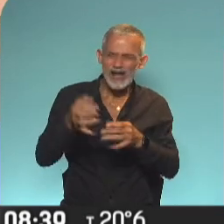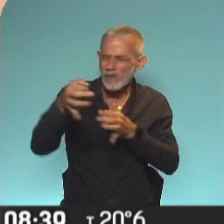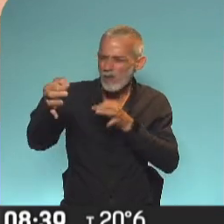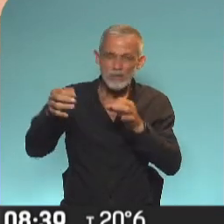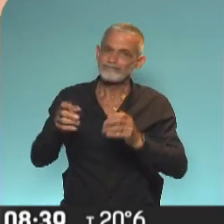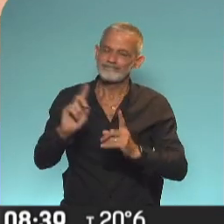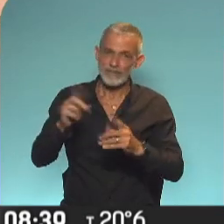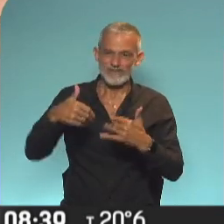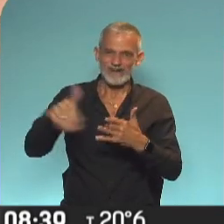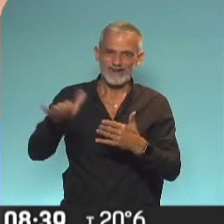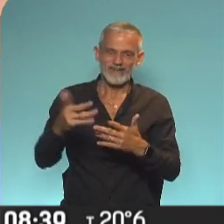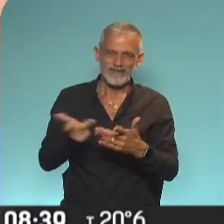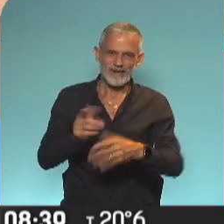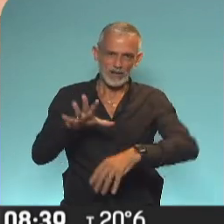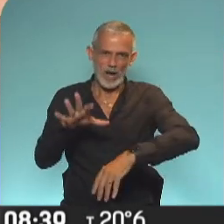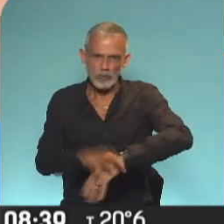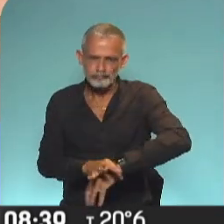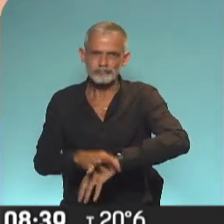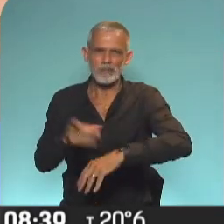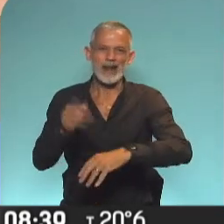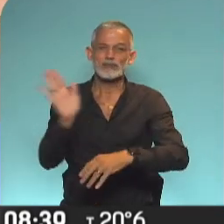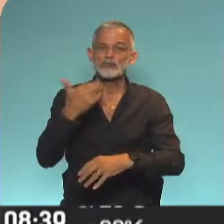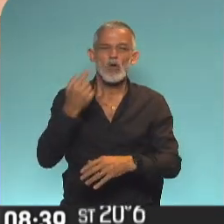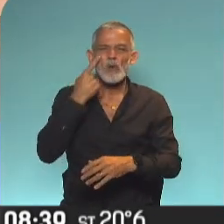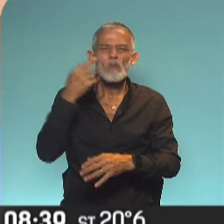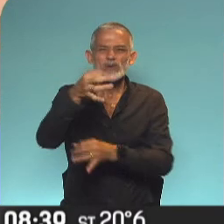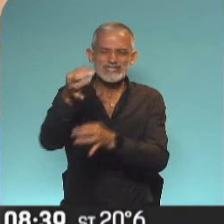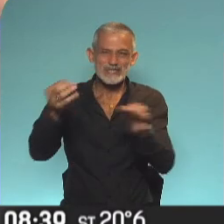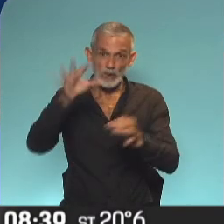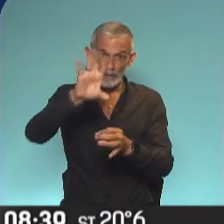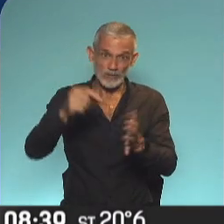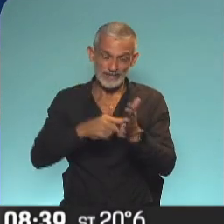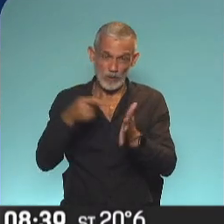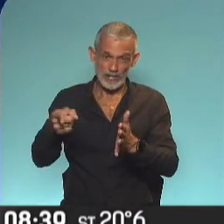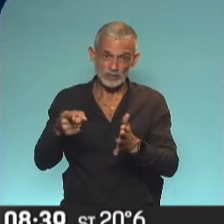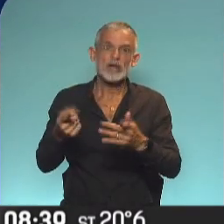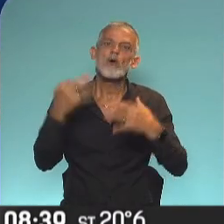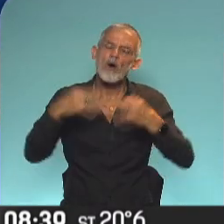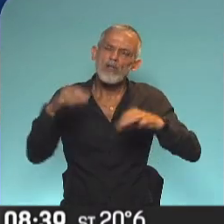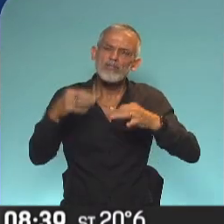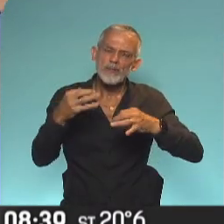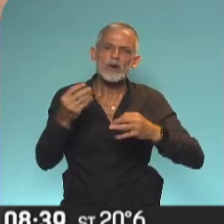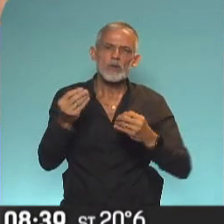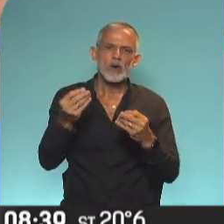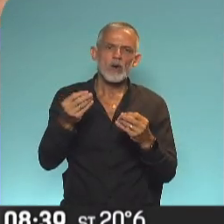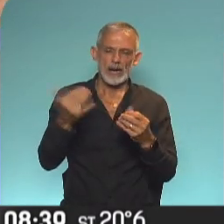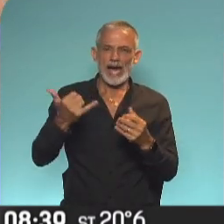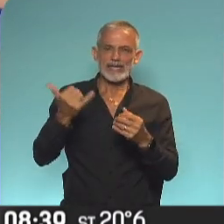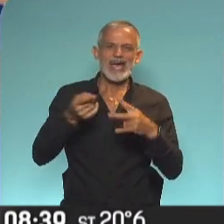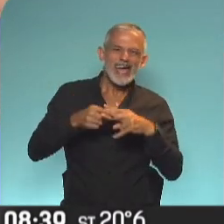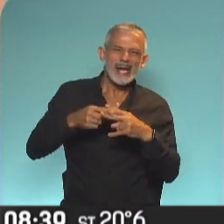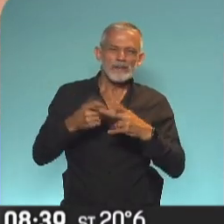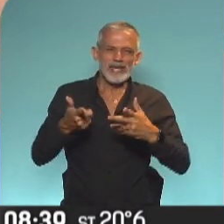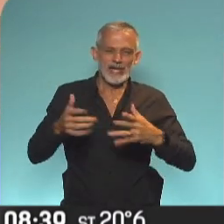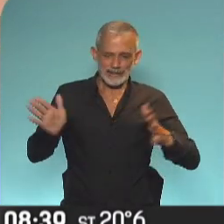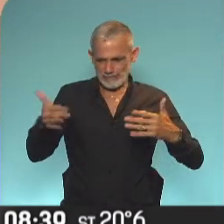estar disponibles estos dispositivos en todos los municipios de la provincia porque nos parece, bueno, que hay que tener como una caja de herramientas